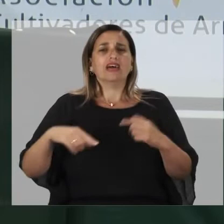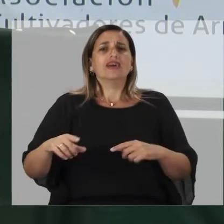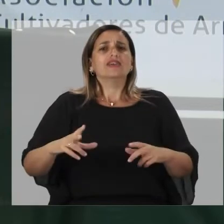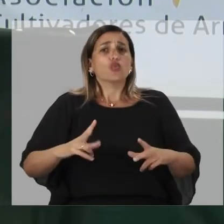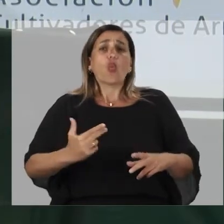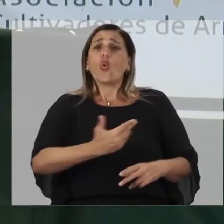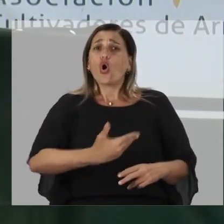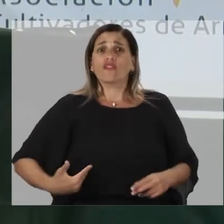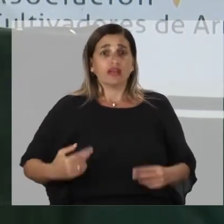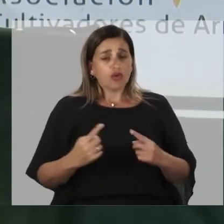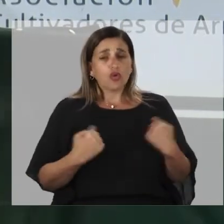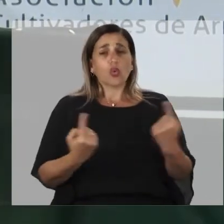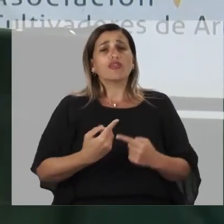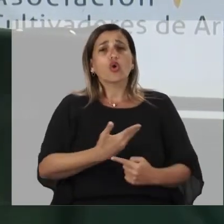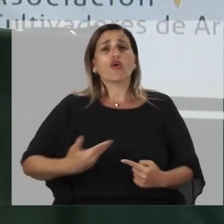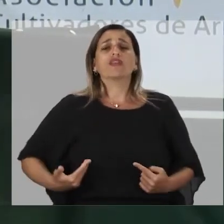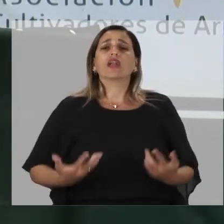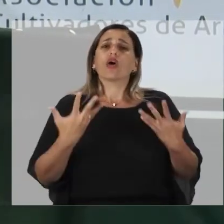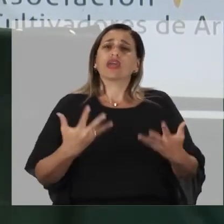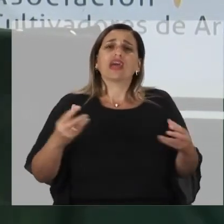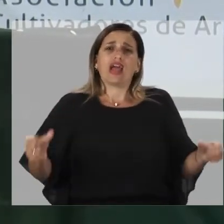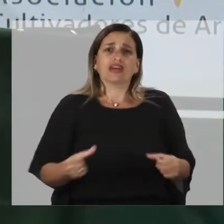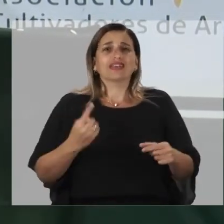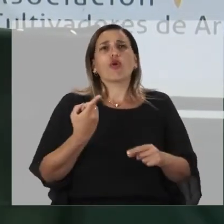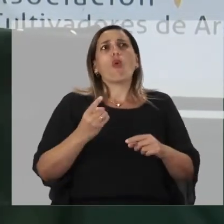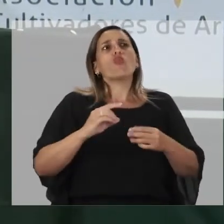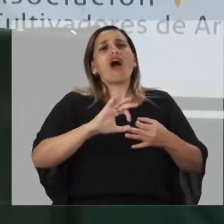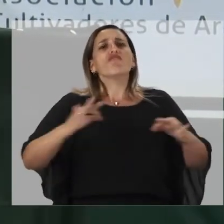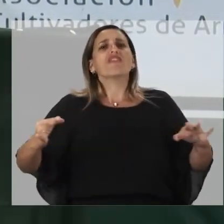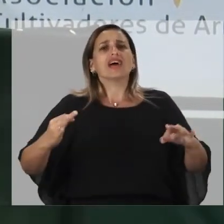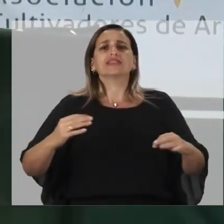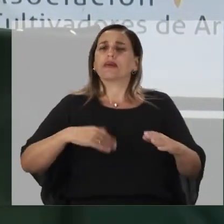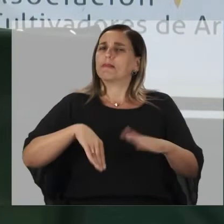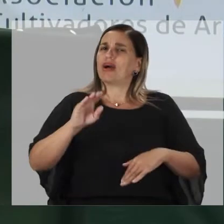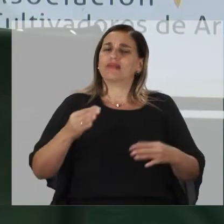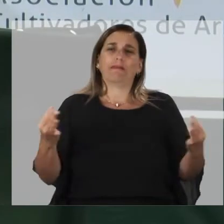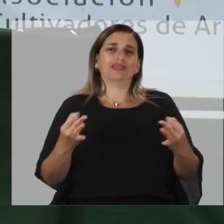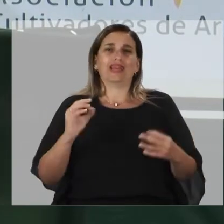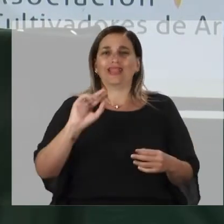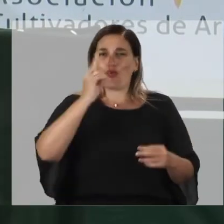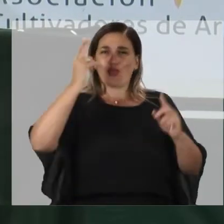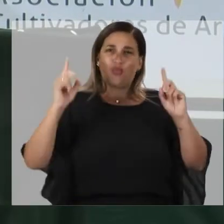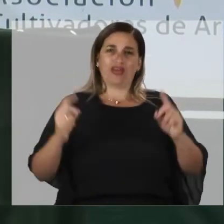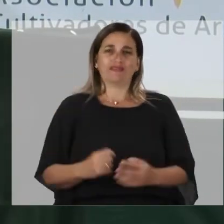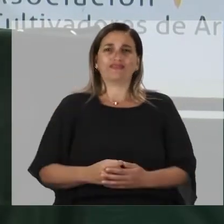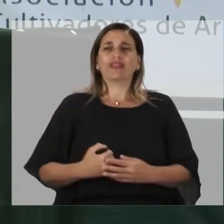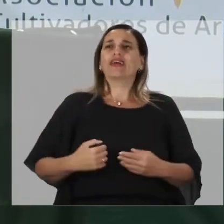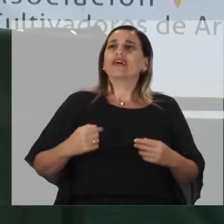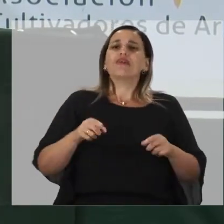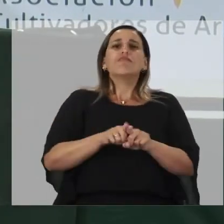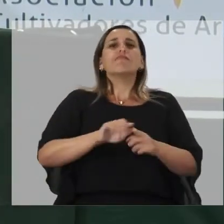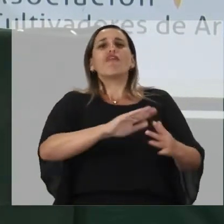los aviones. Es un gobierno que trata de conjugar una frase que para mí es la frase más característica de los